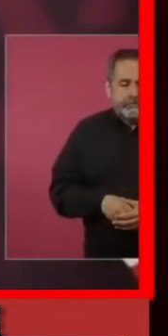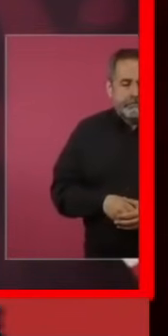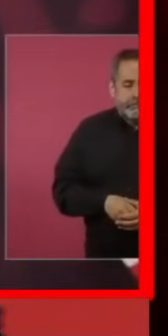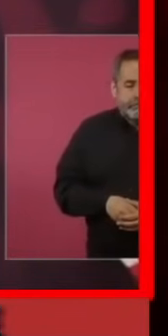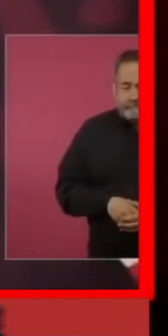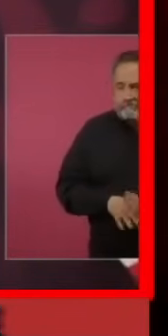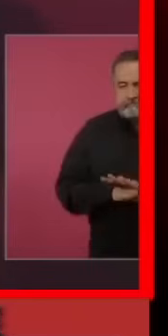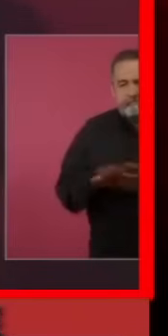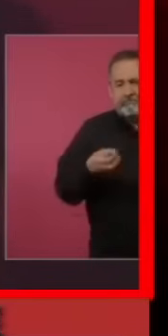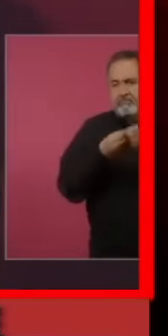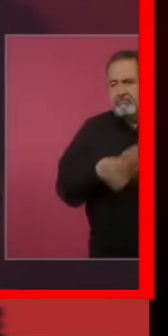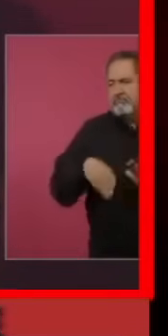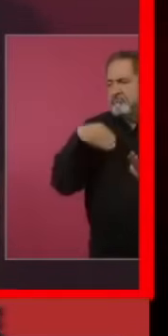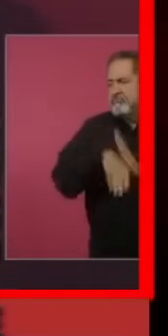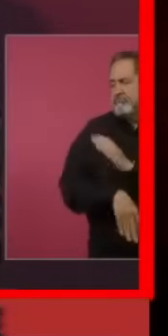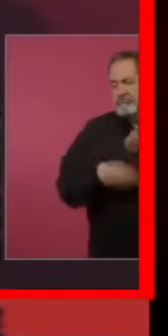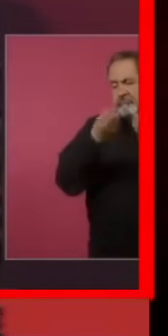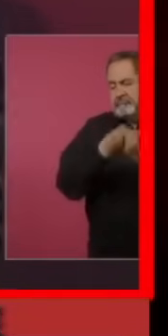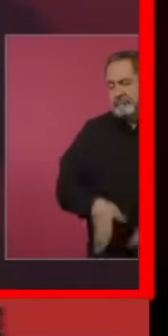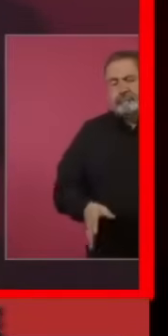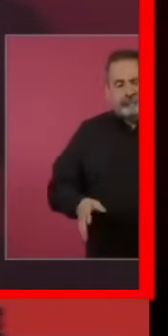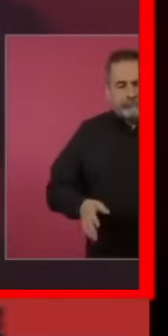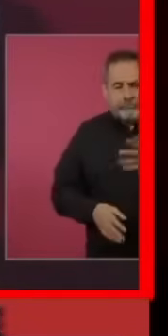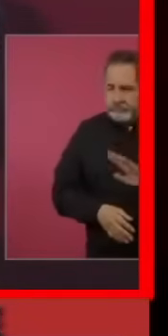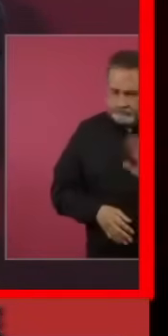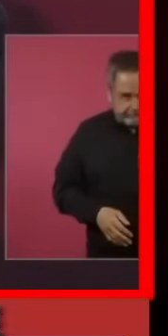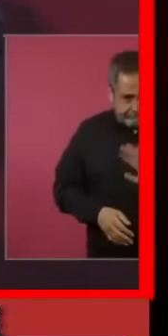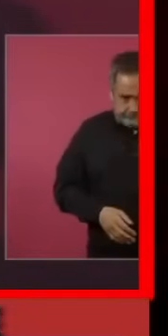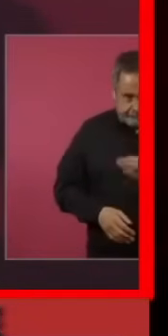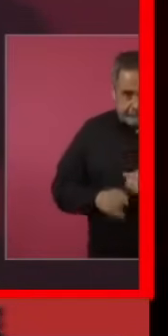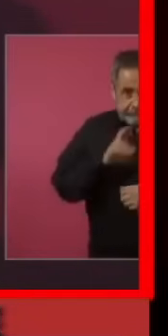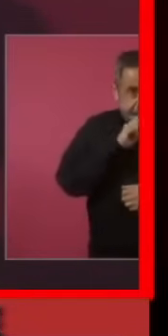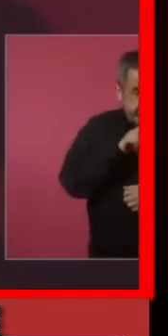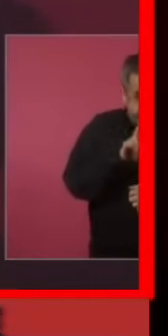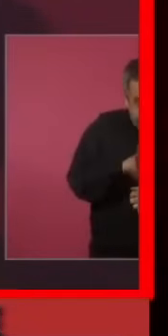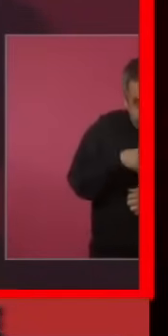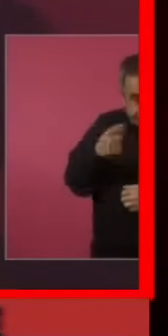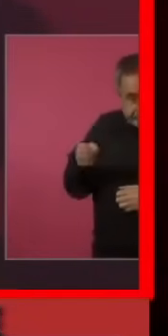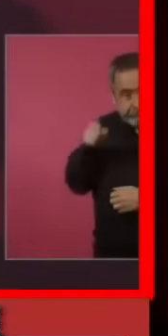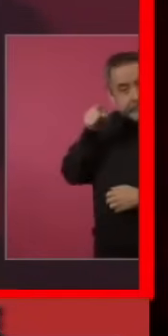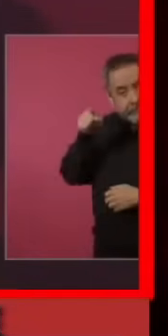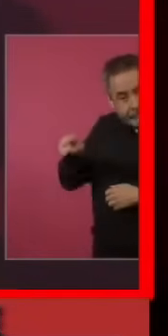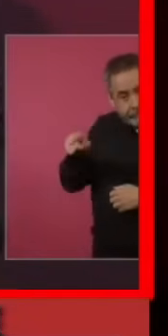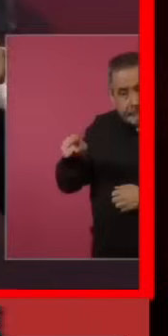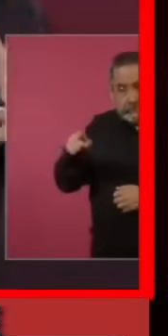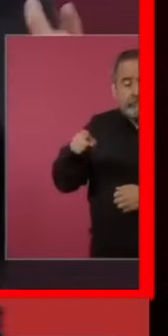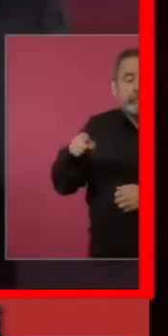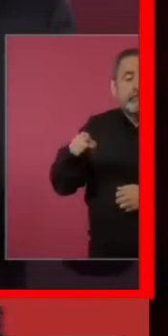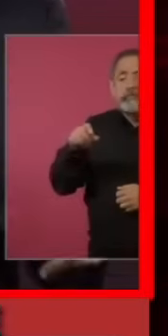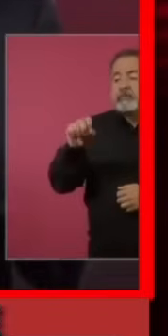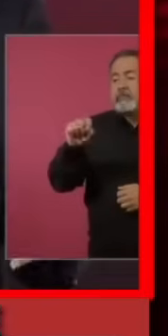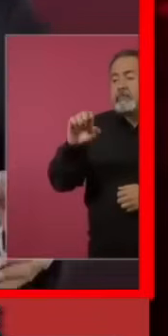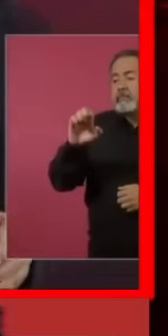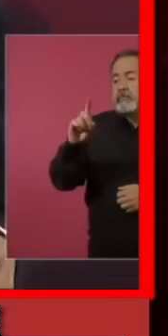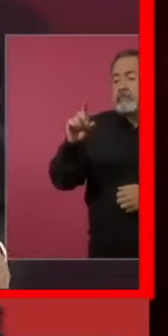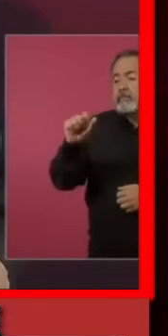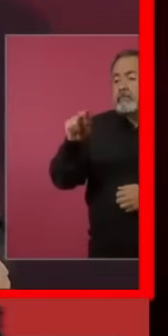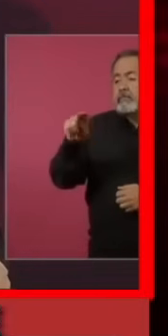Sí, se acabó. En cambio, si la Guardia Nacional pasa a formar